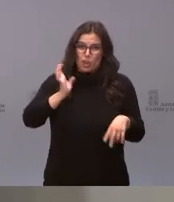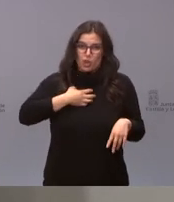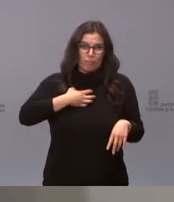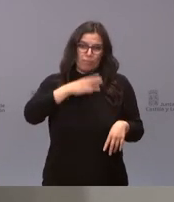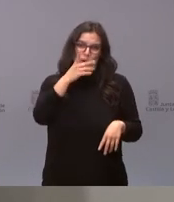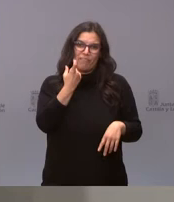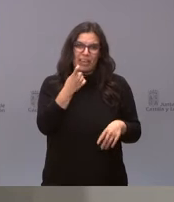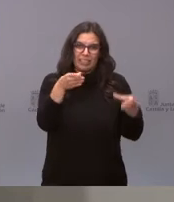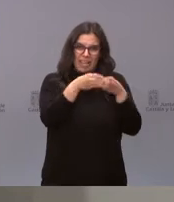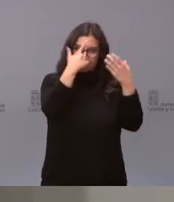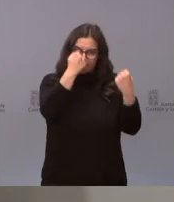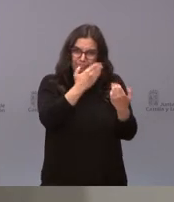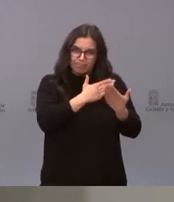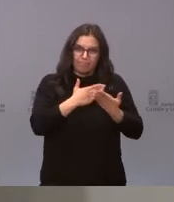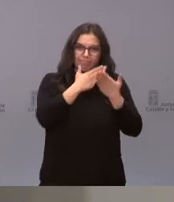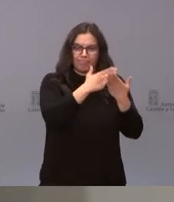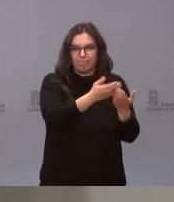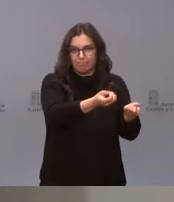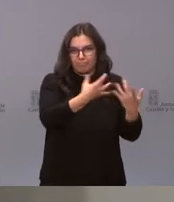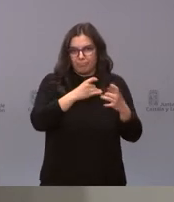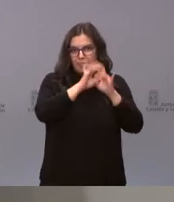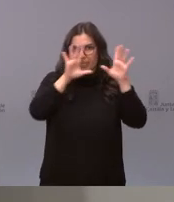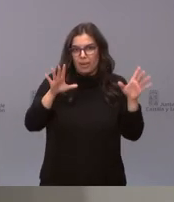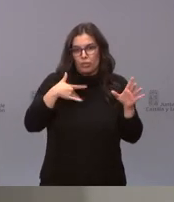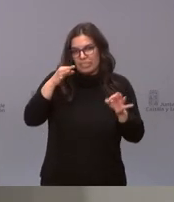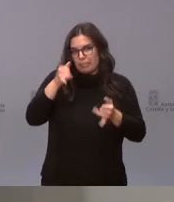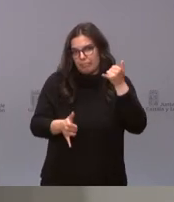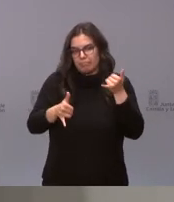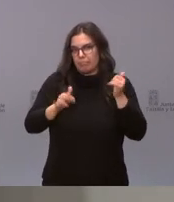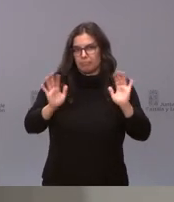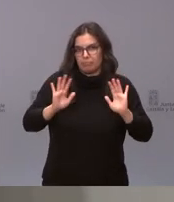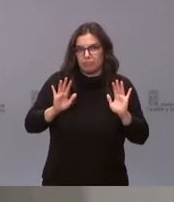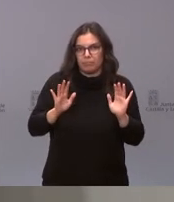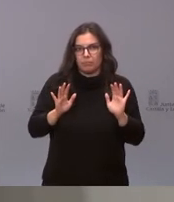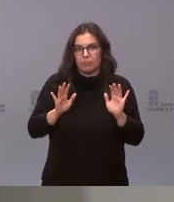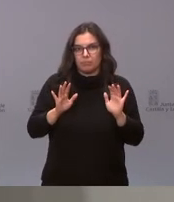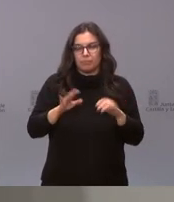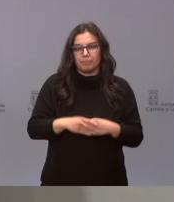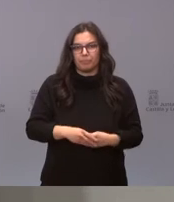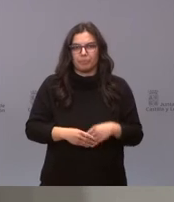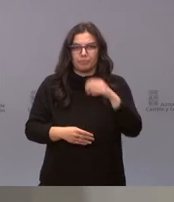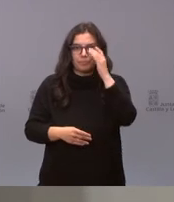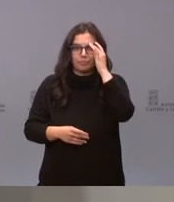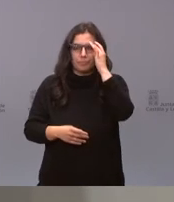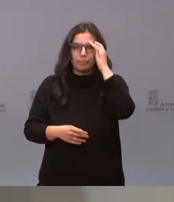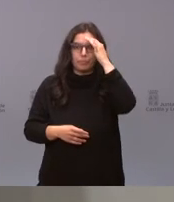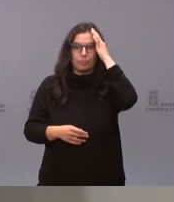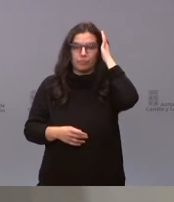pendiente de estudio y probablemente vaya a cometer un error sí sí les digo cuáles son